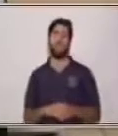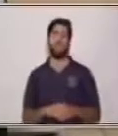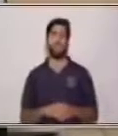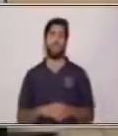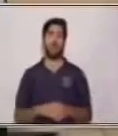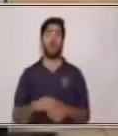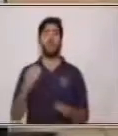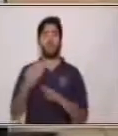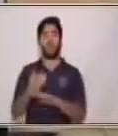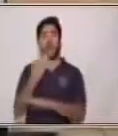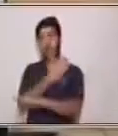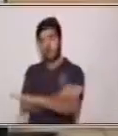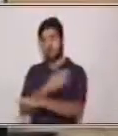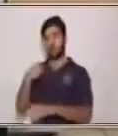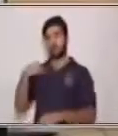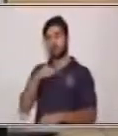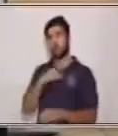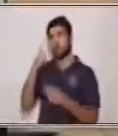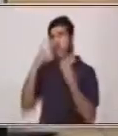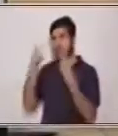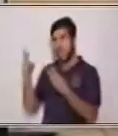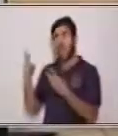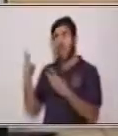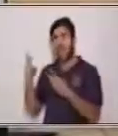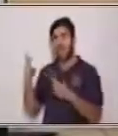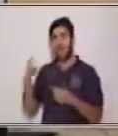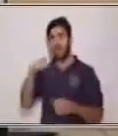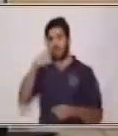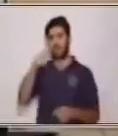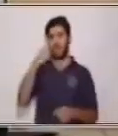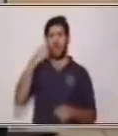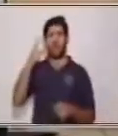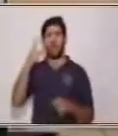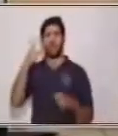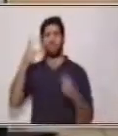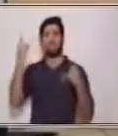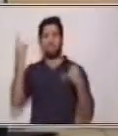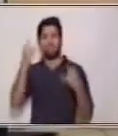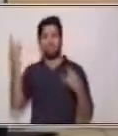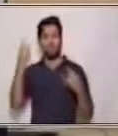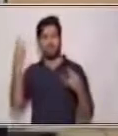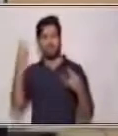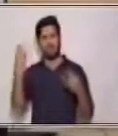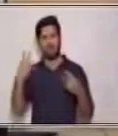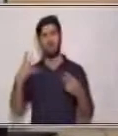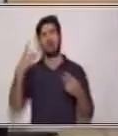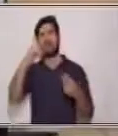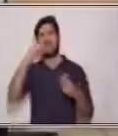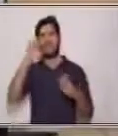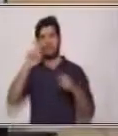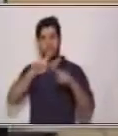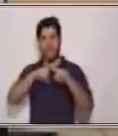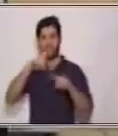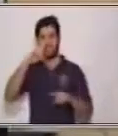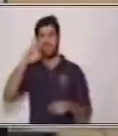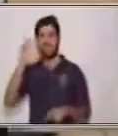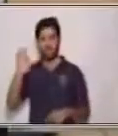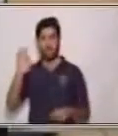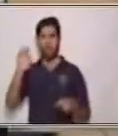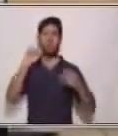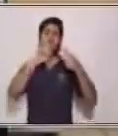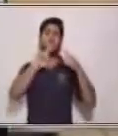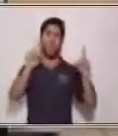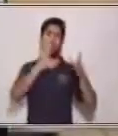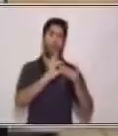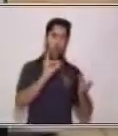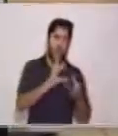las clases anteriores hemos visto sobre textos, la escritura de textos líricos, textos narrativos, y pues el tema de